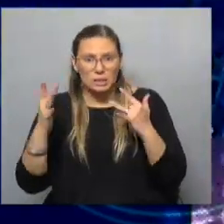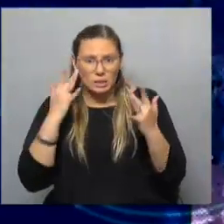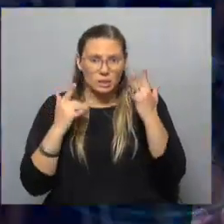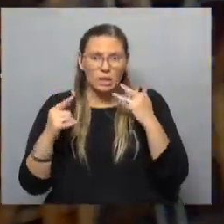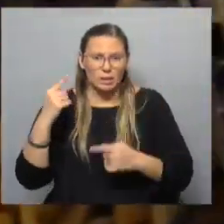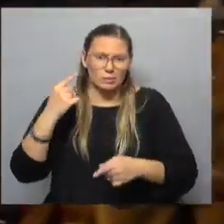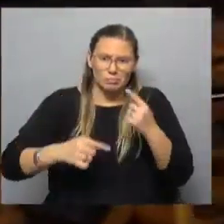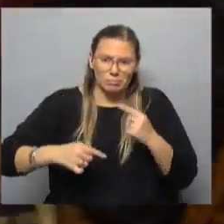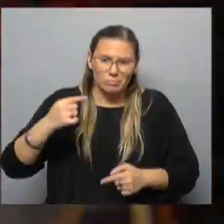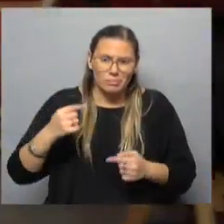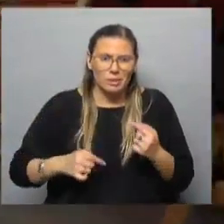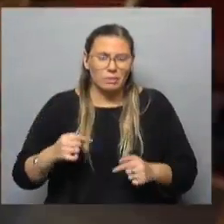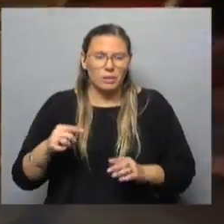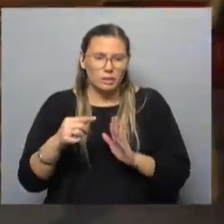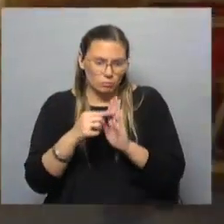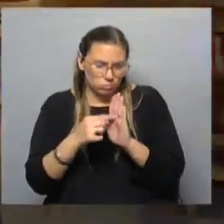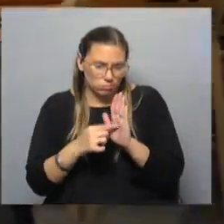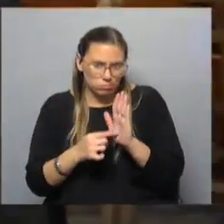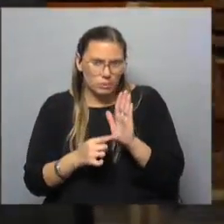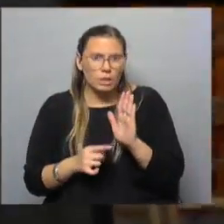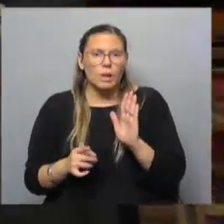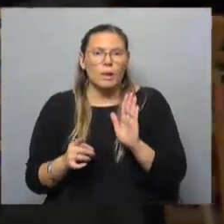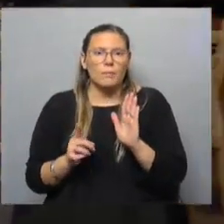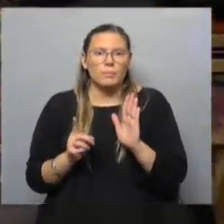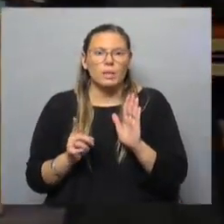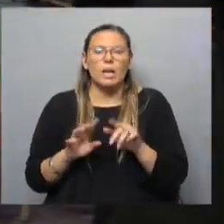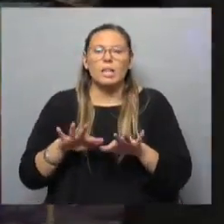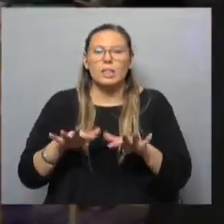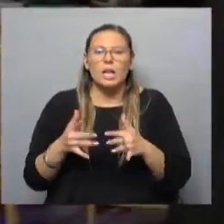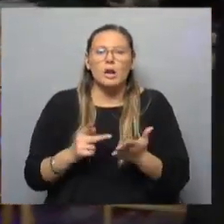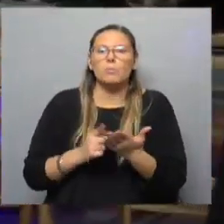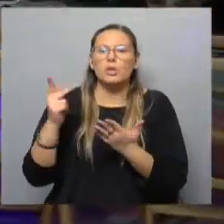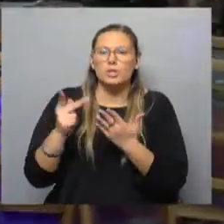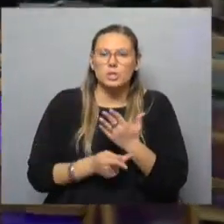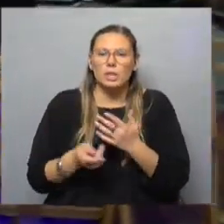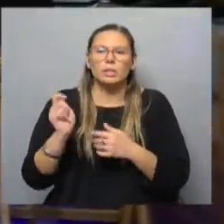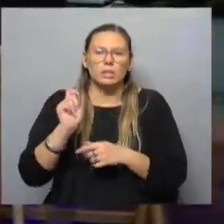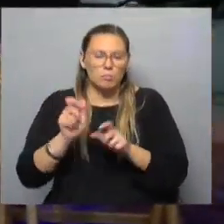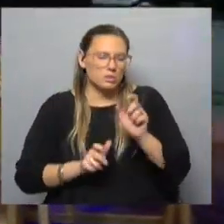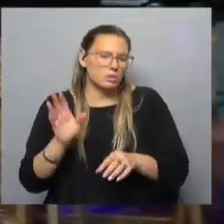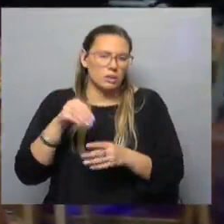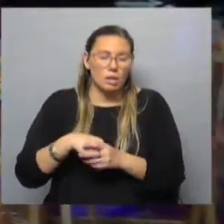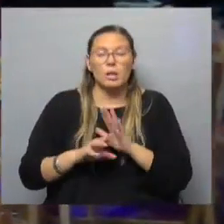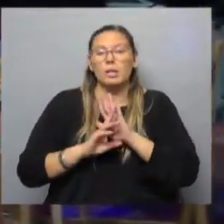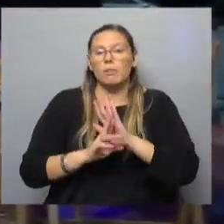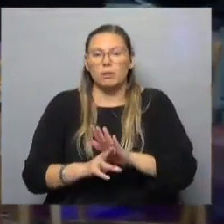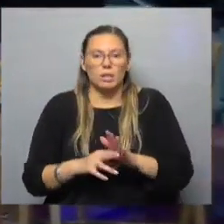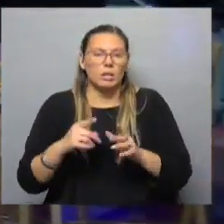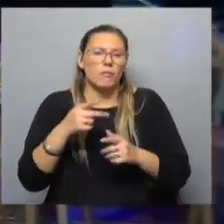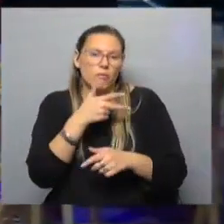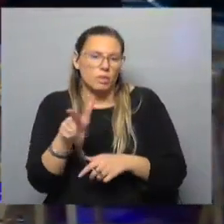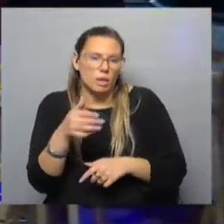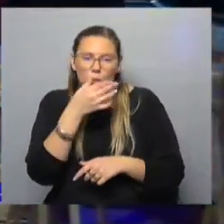un montón de cosas, ¿no? Había que poner, bueno, de qué se trataba el proyecto, quiénes eran los integrantes, referencias,